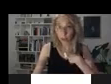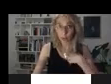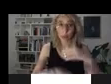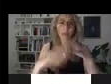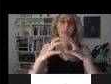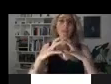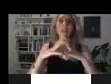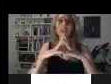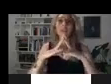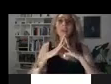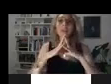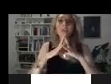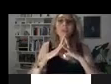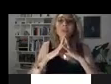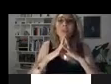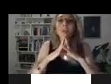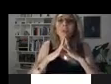nuestra propia obra.